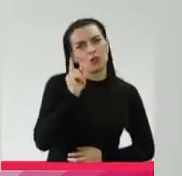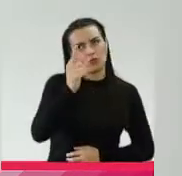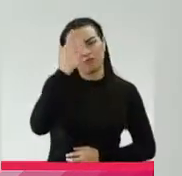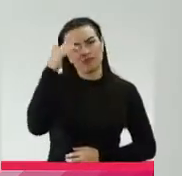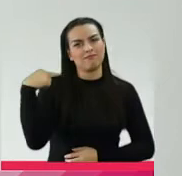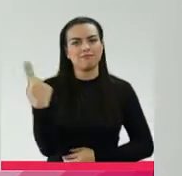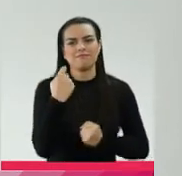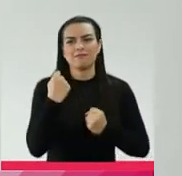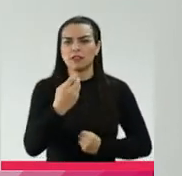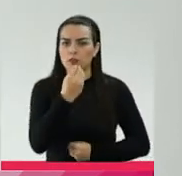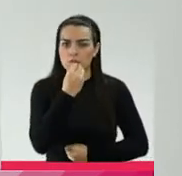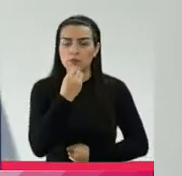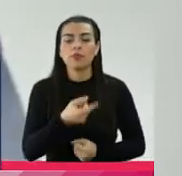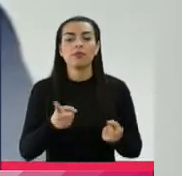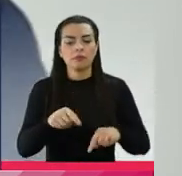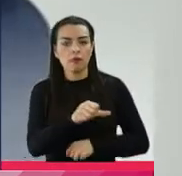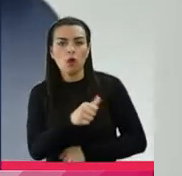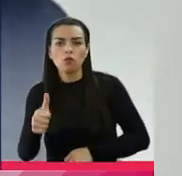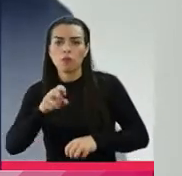tuvo una inflación del